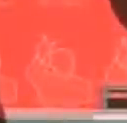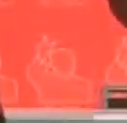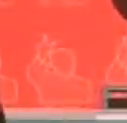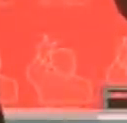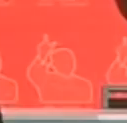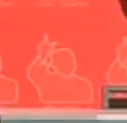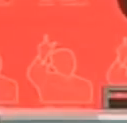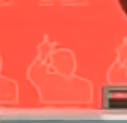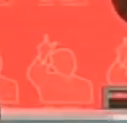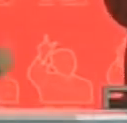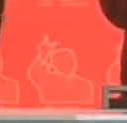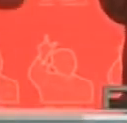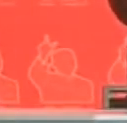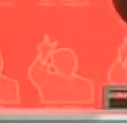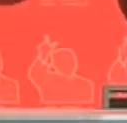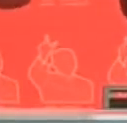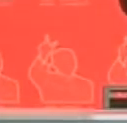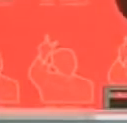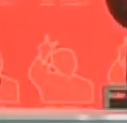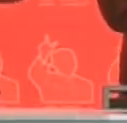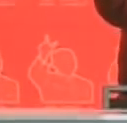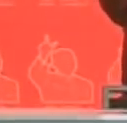defenderemos.